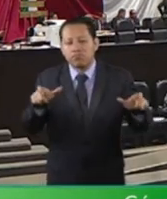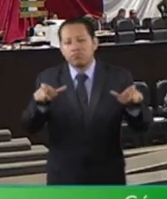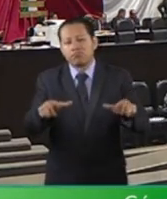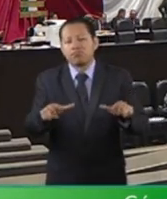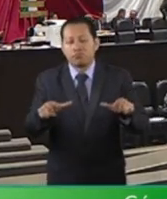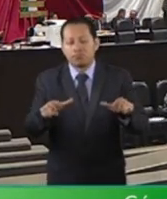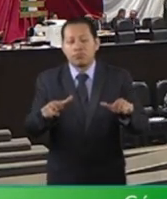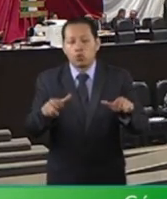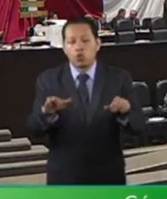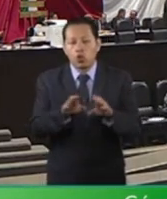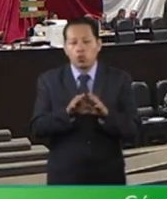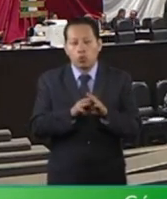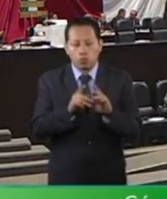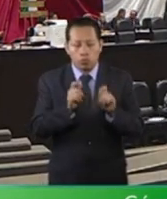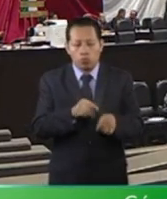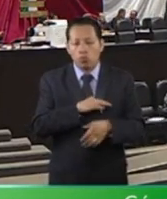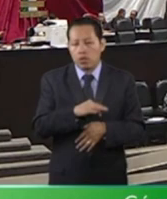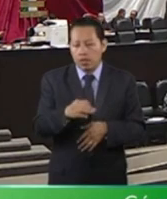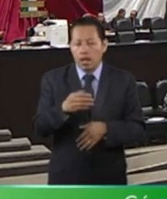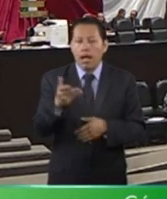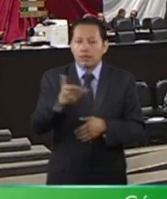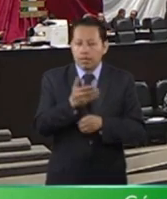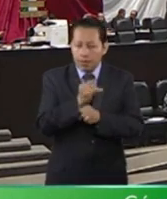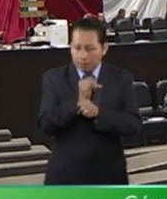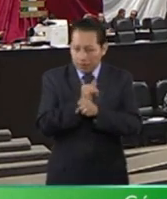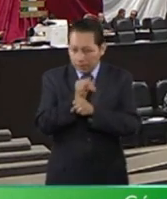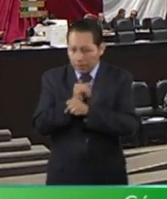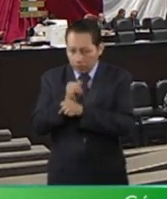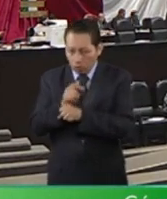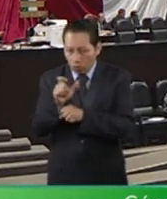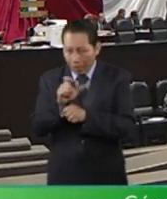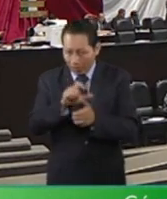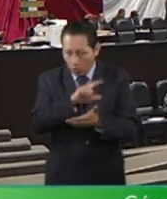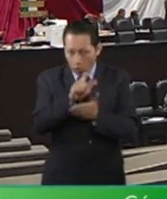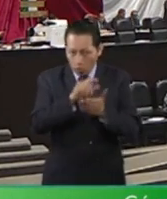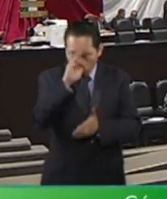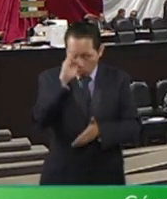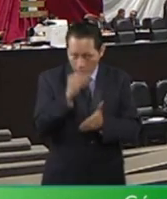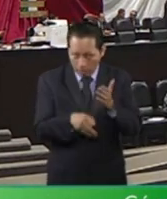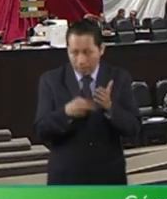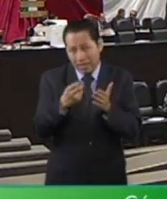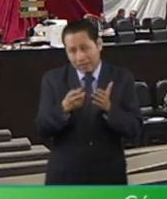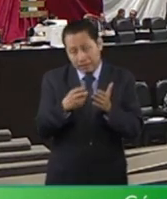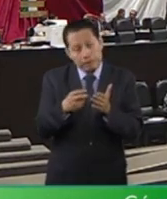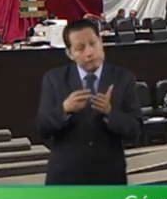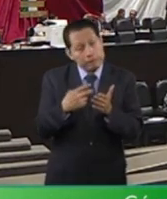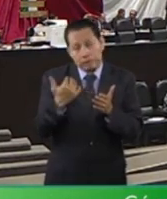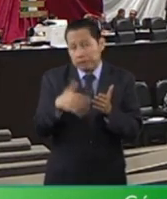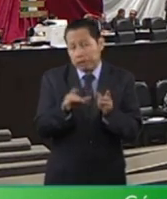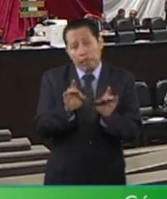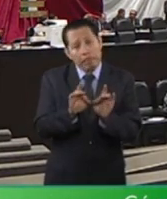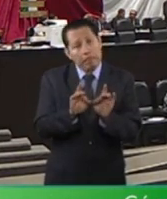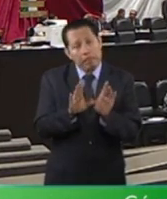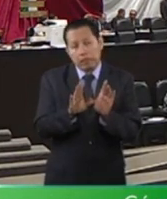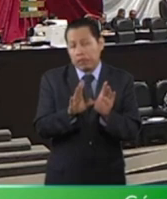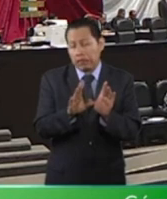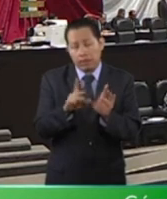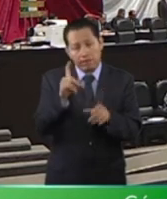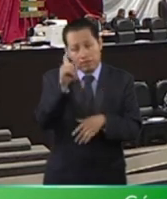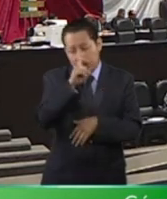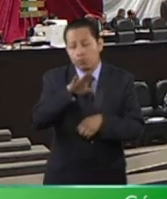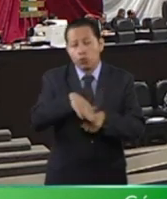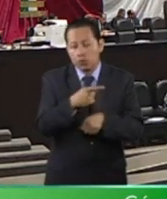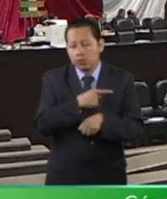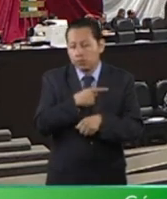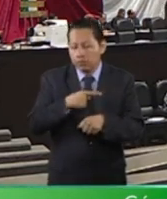pública, con facultad para realizar investigación de delitos. Lo anterior es sumamente delicado, ya que hay que tener en